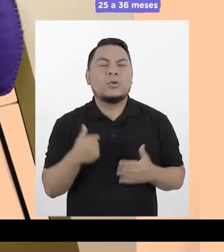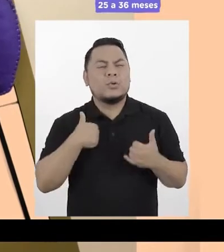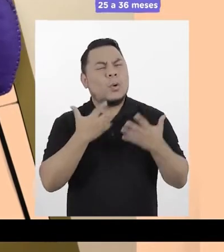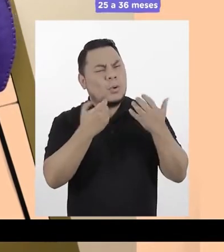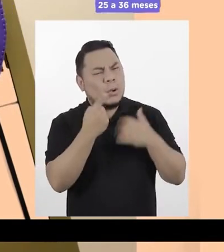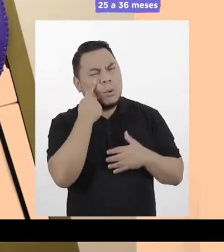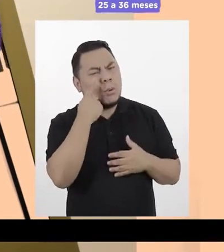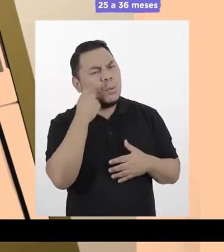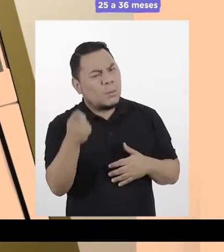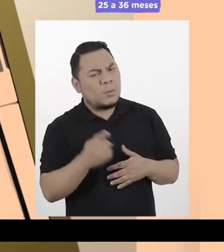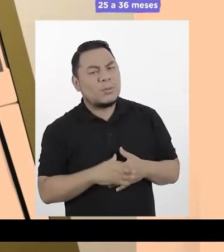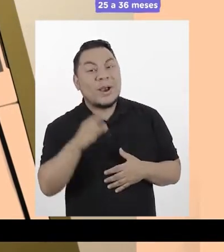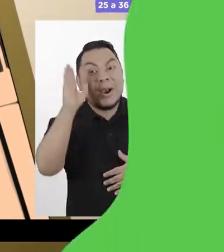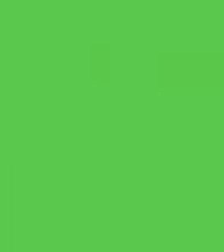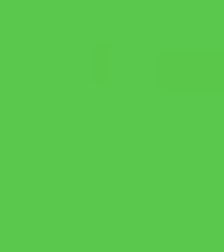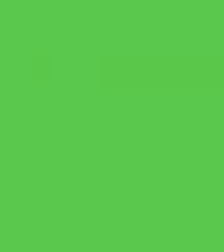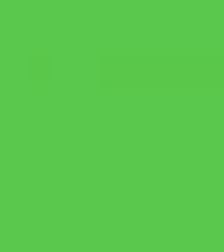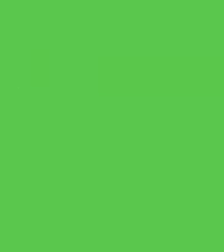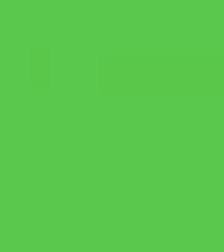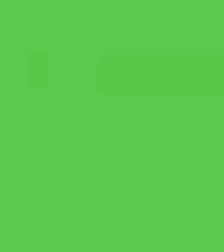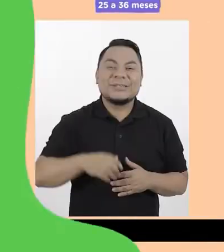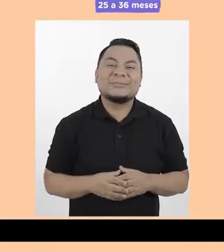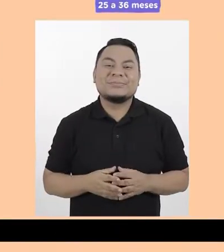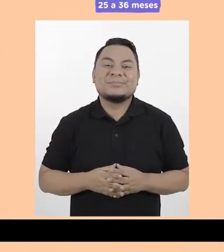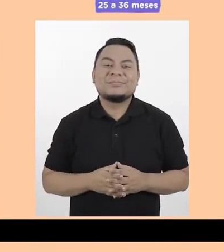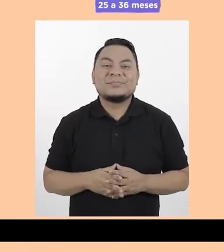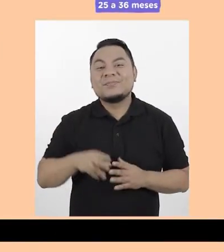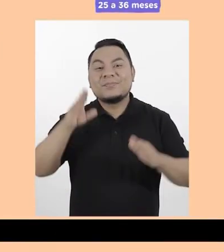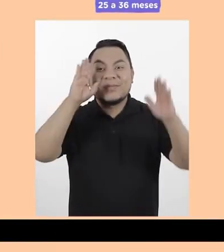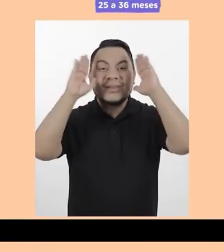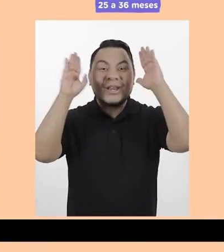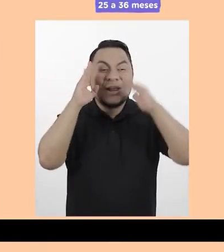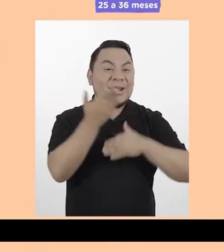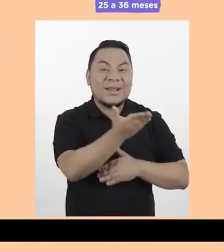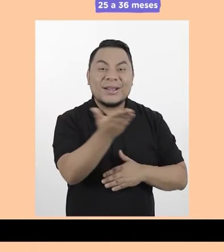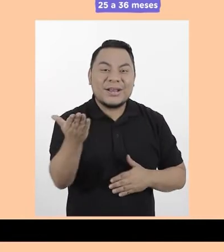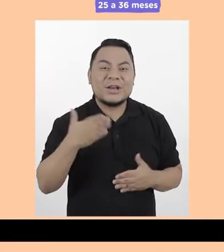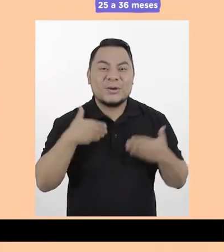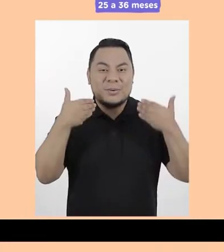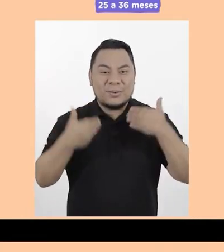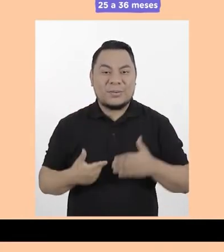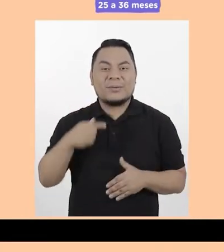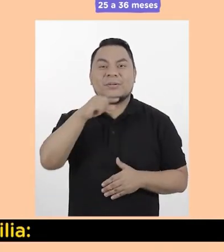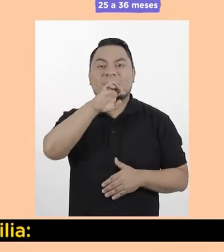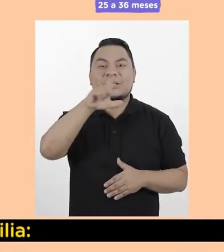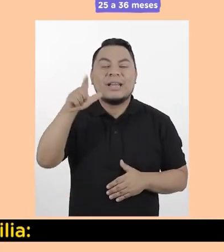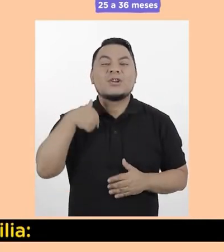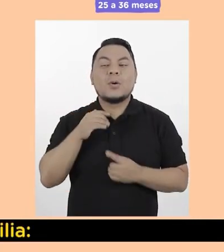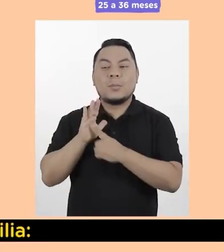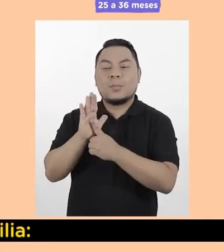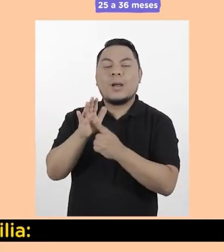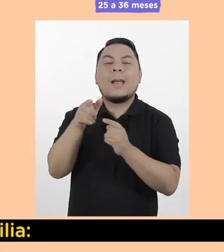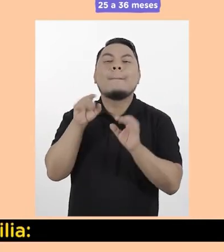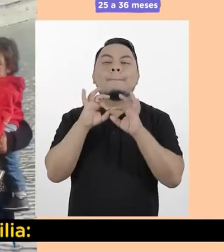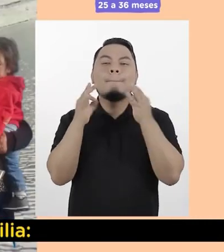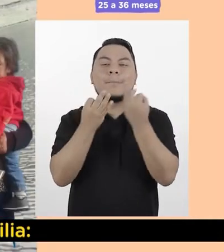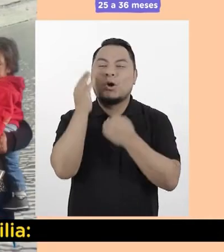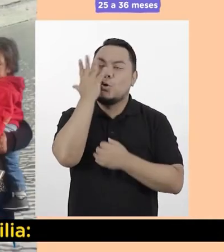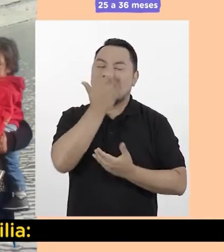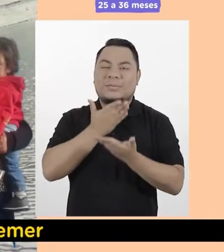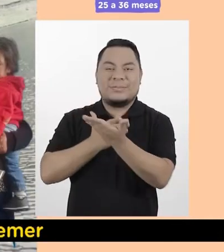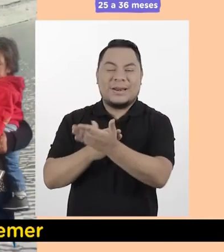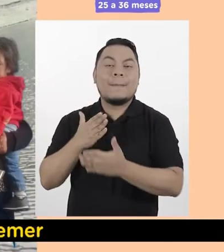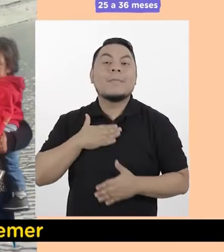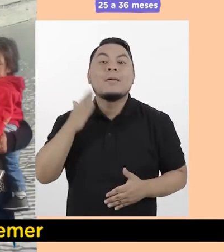quiero conocerlo. Hola, Gael. Hola, Tito y Tito. Soy Gael. Les presento a mi hermosa